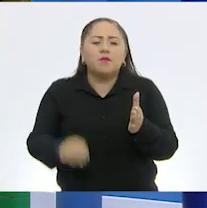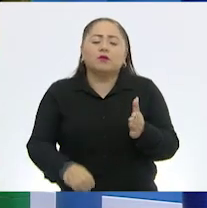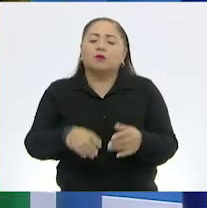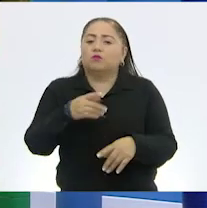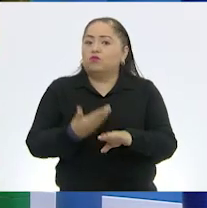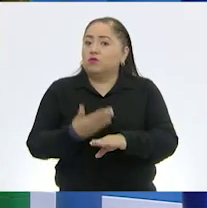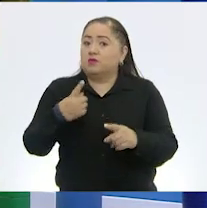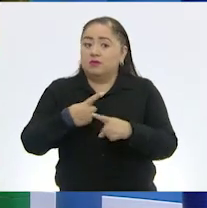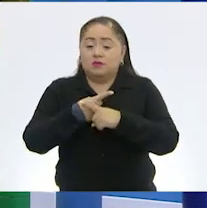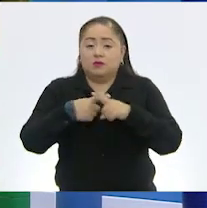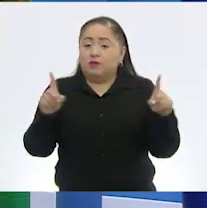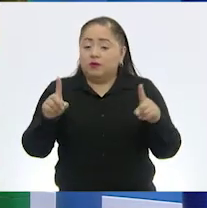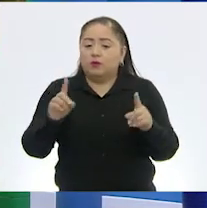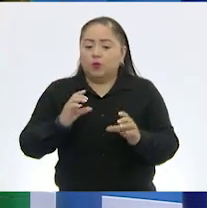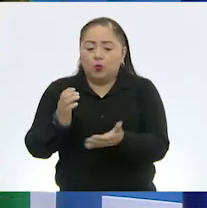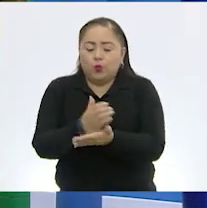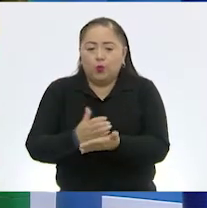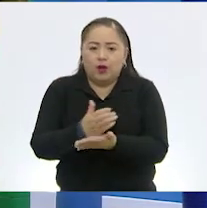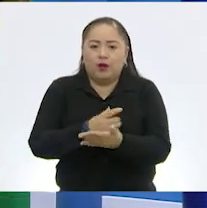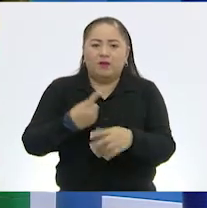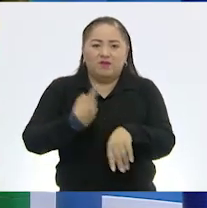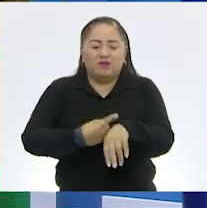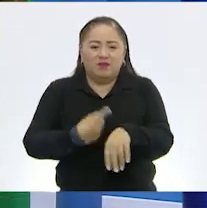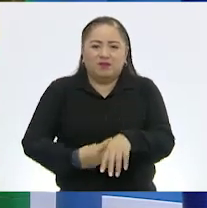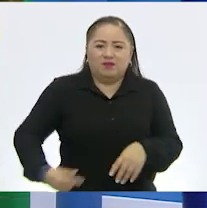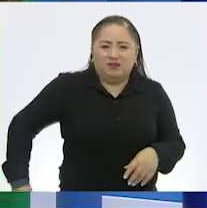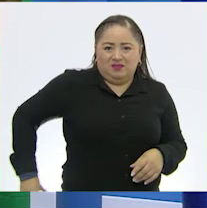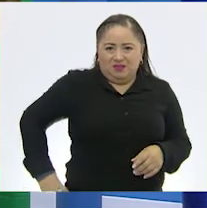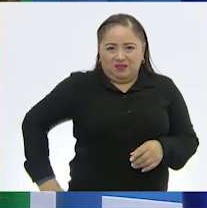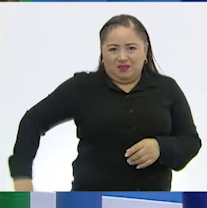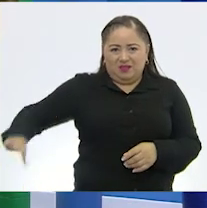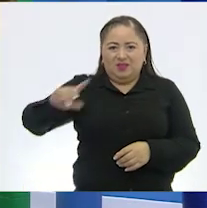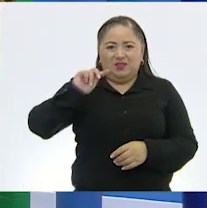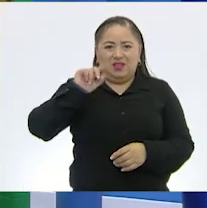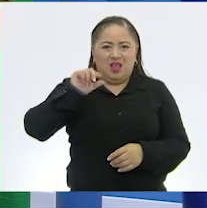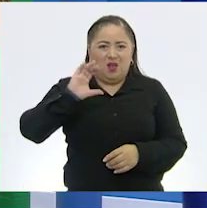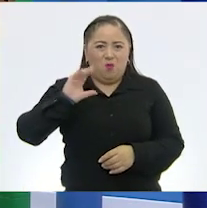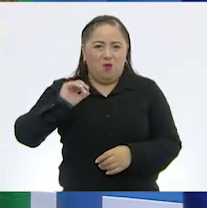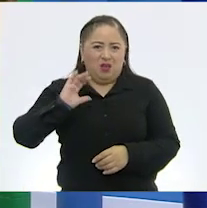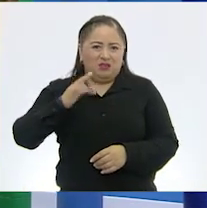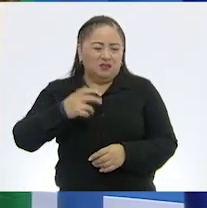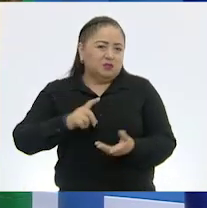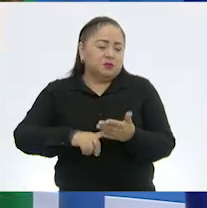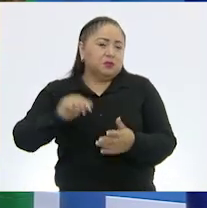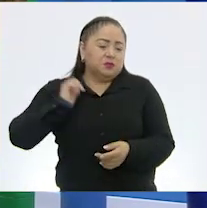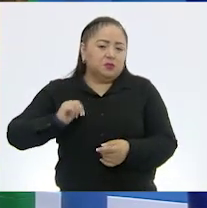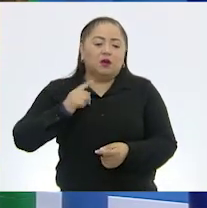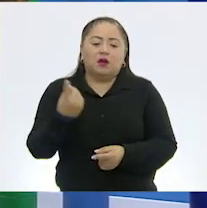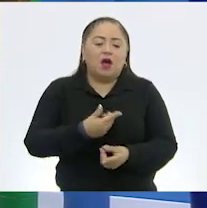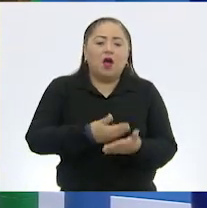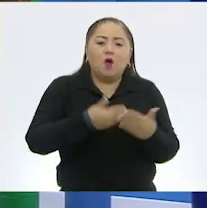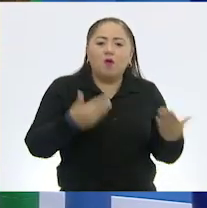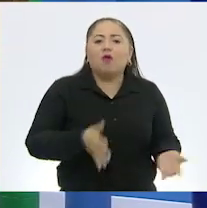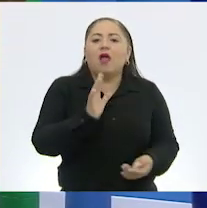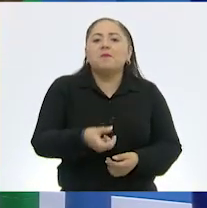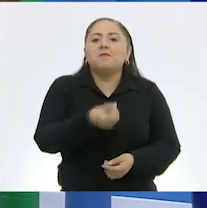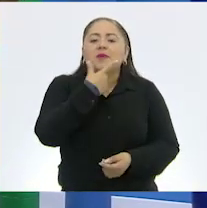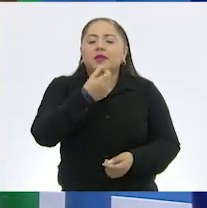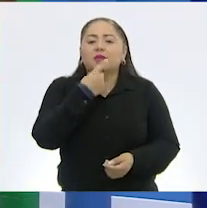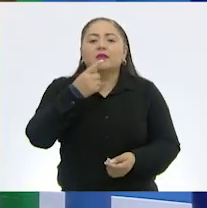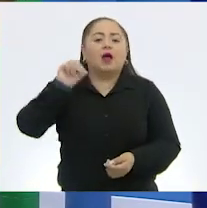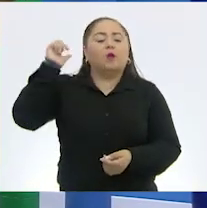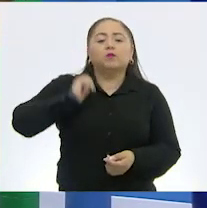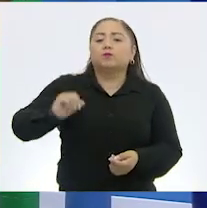muy diferente curar enfermedades de los riñones con la cola de tlacuache a curarlas con los medicamentos que hoy tenemos a